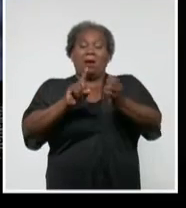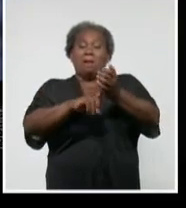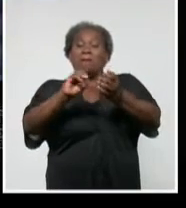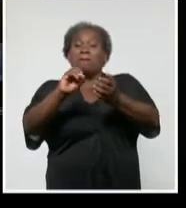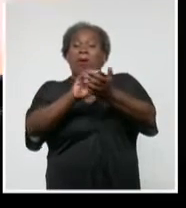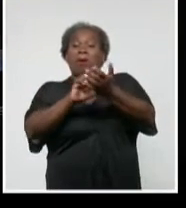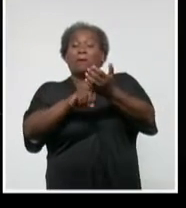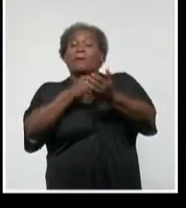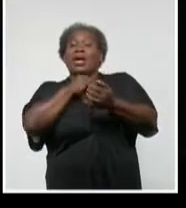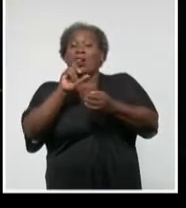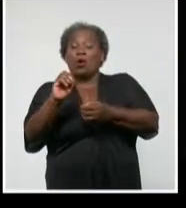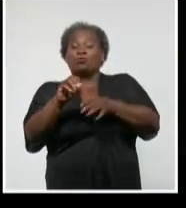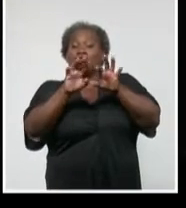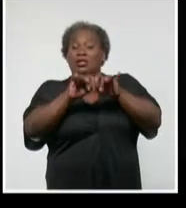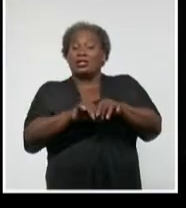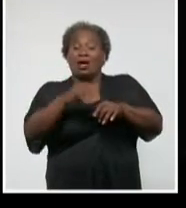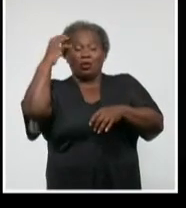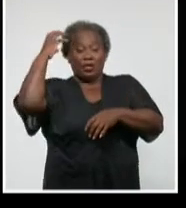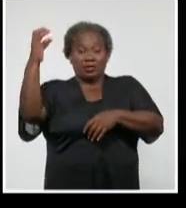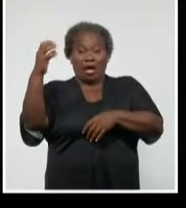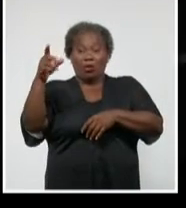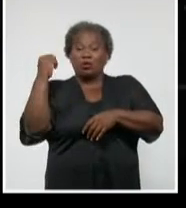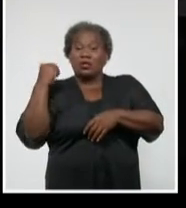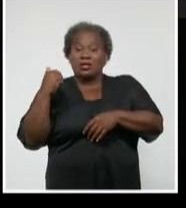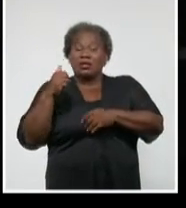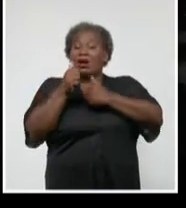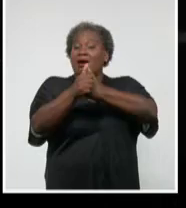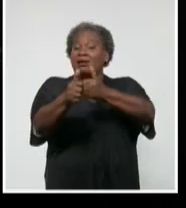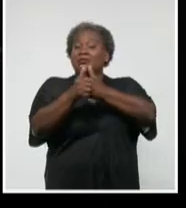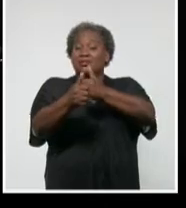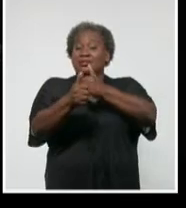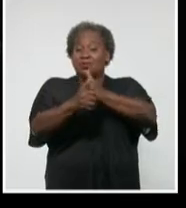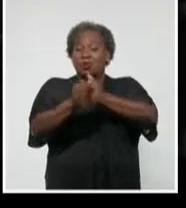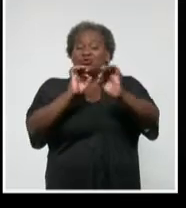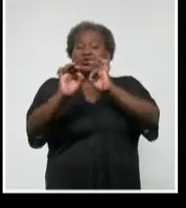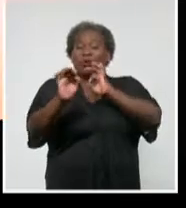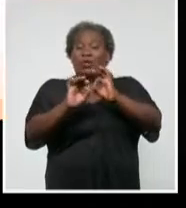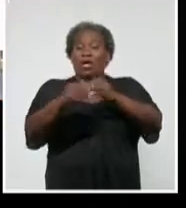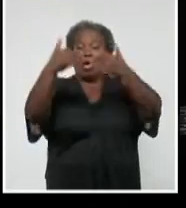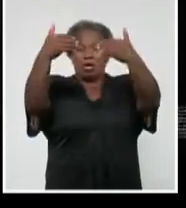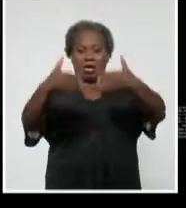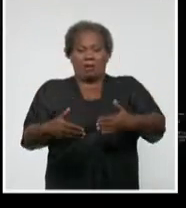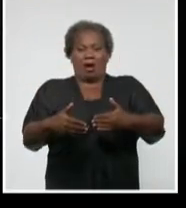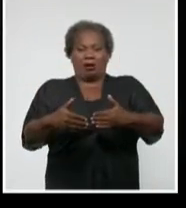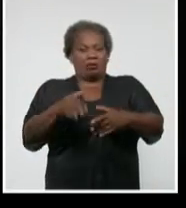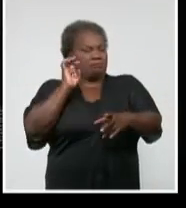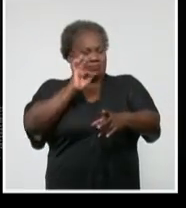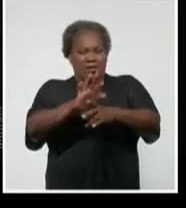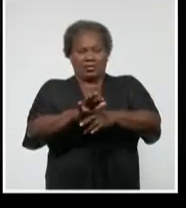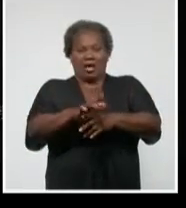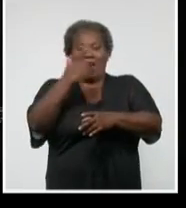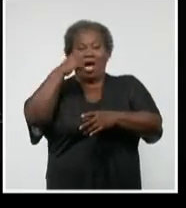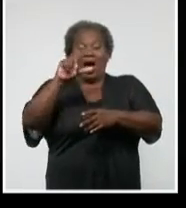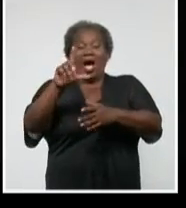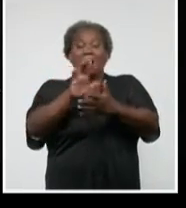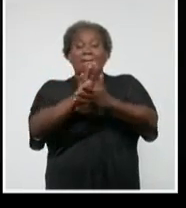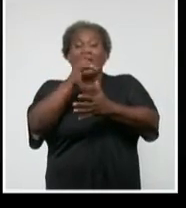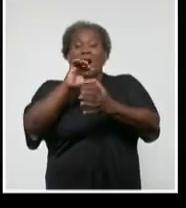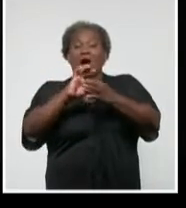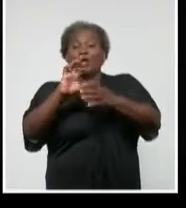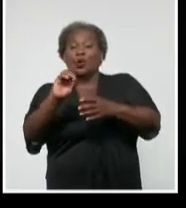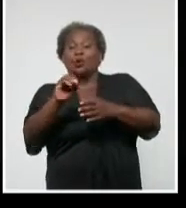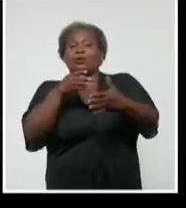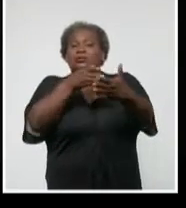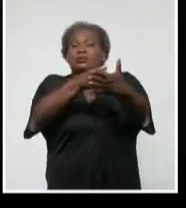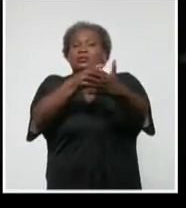secretario de Estado, y John Bolton, ex asesor de Seguridad Nacional, son la imagen a la cabeza. Luis Almagro respalda la injerencia desde